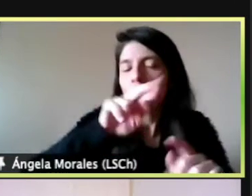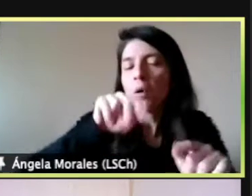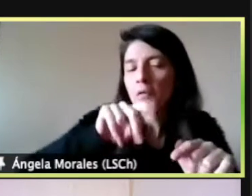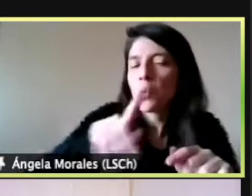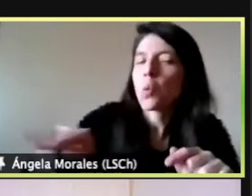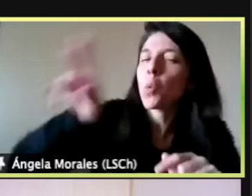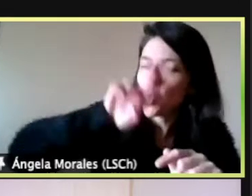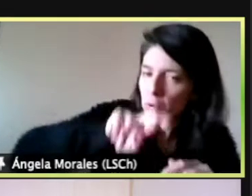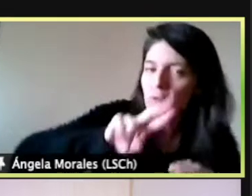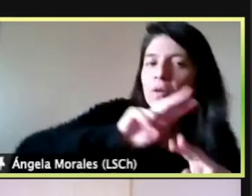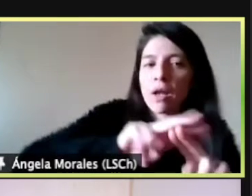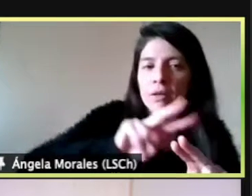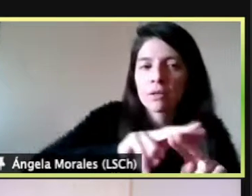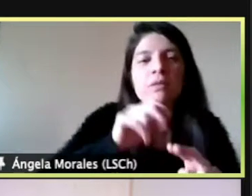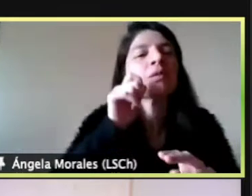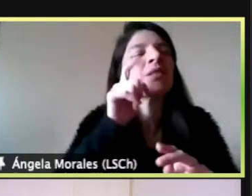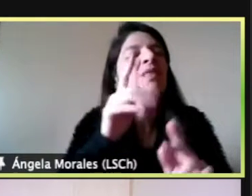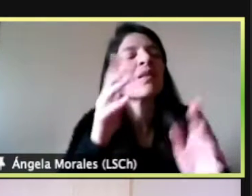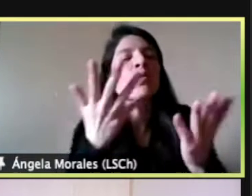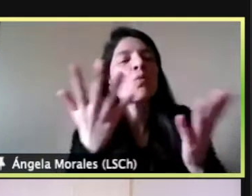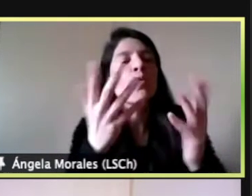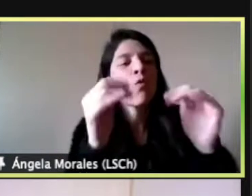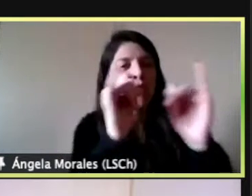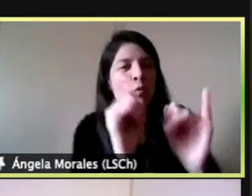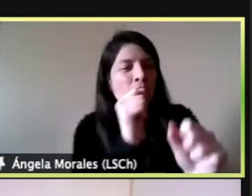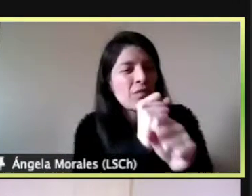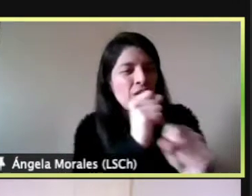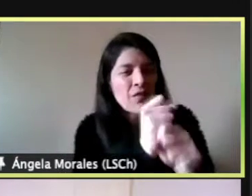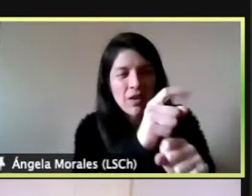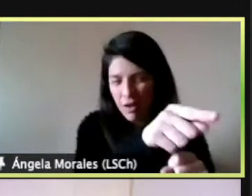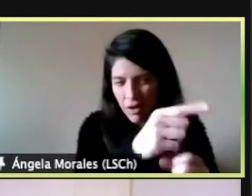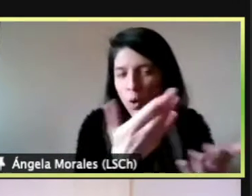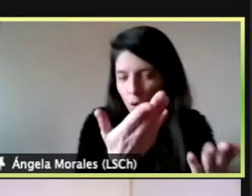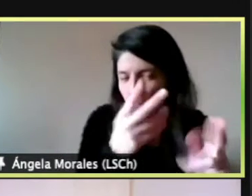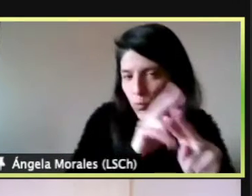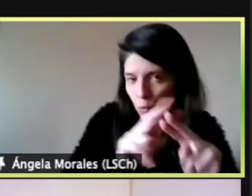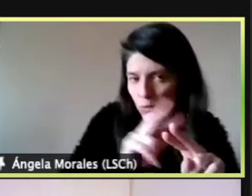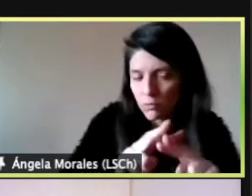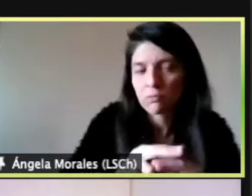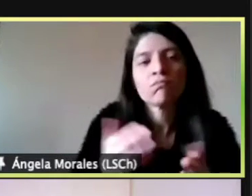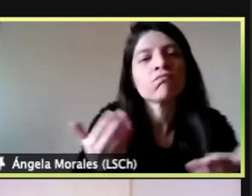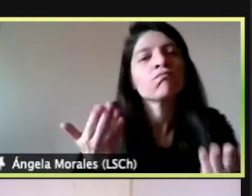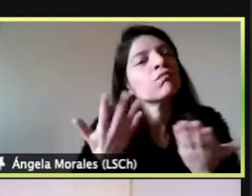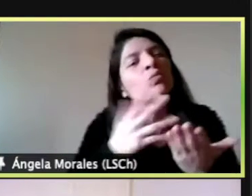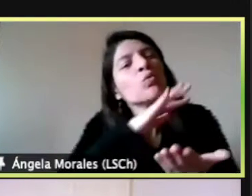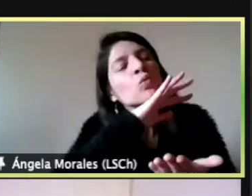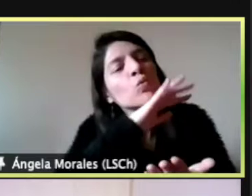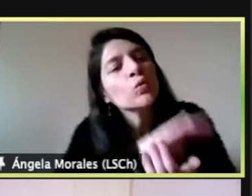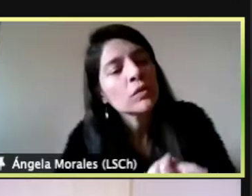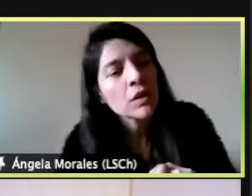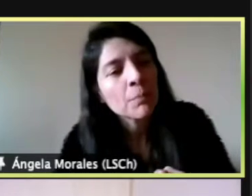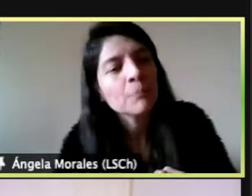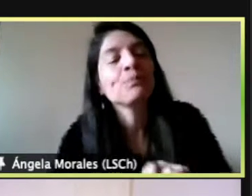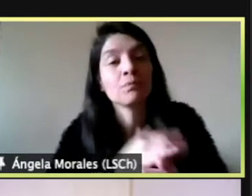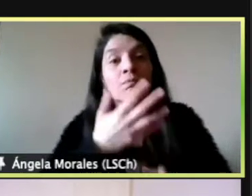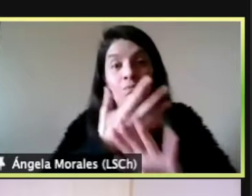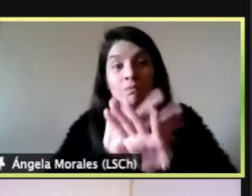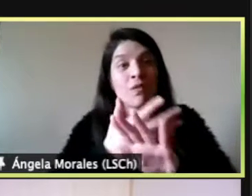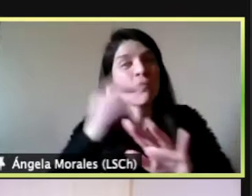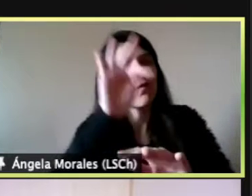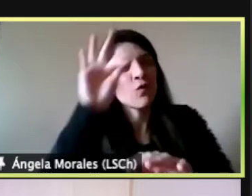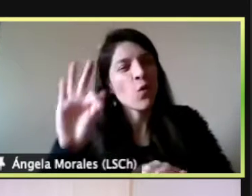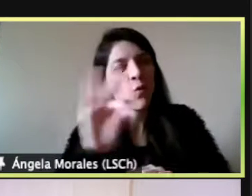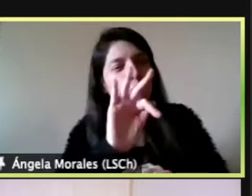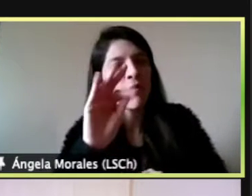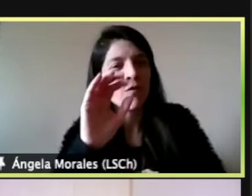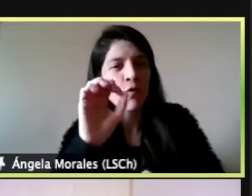cuál es la forma de poder trabajar con esto. Entonces, ¿cómo vamos a utilizar esto? Existen fórmulas, y le explicaba la clase pasada, que existen fórmulas